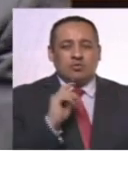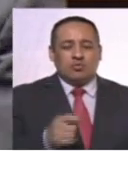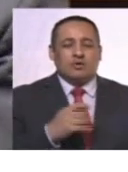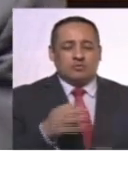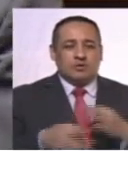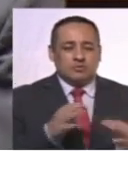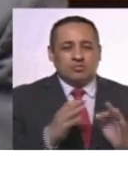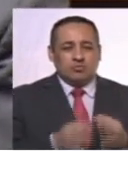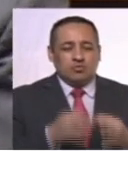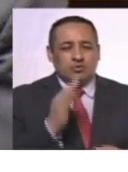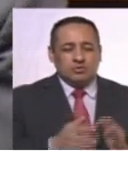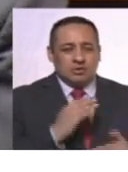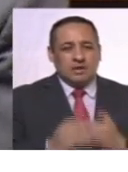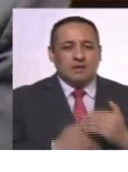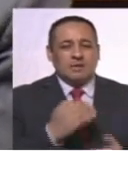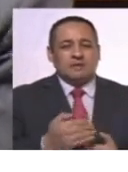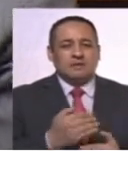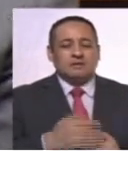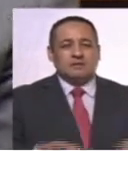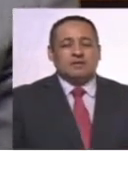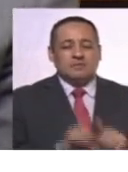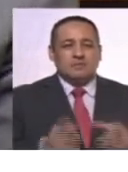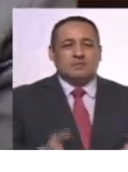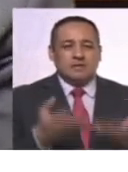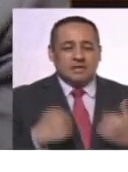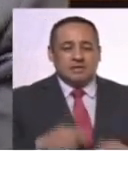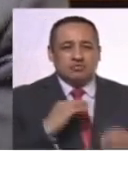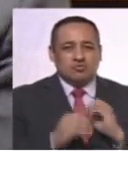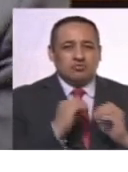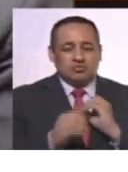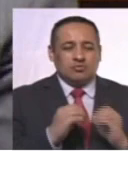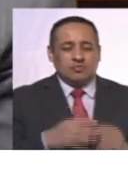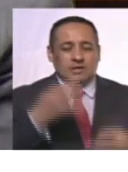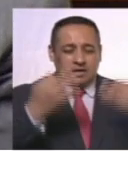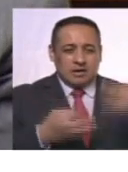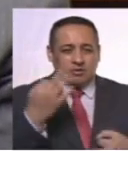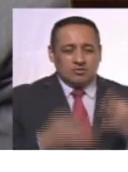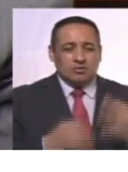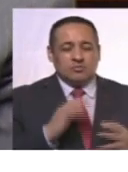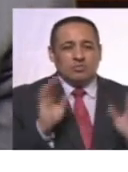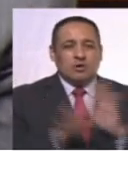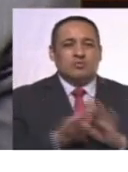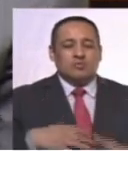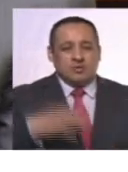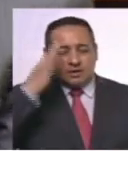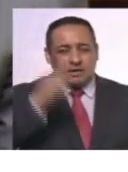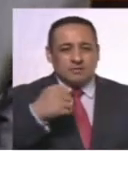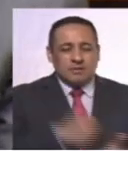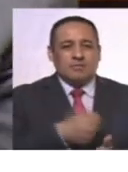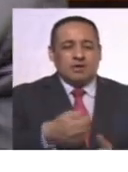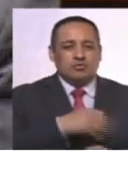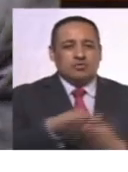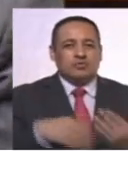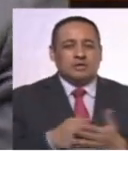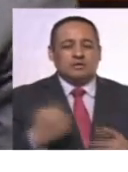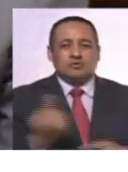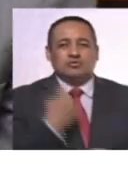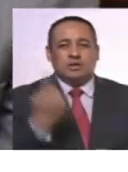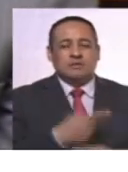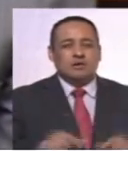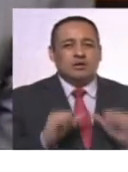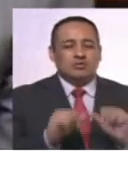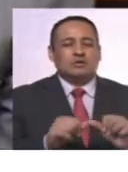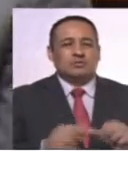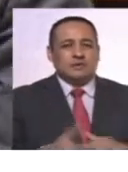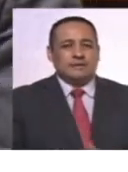estos procesos están que caminan, ¿ya? Me van a resolver con haciendo mi cálculo sin considerarme la remuneración total, sino solamente la